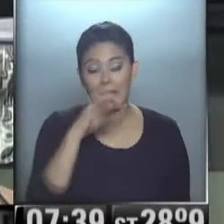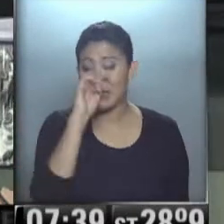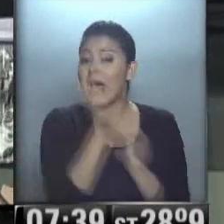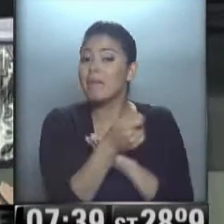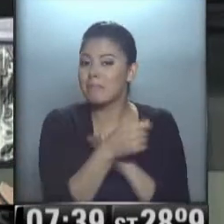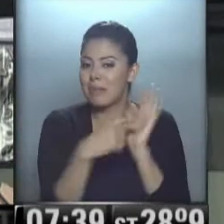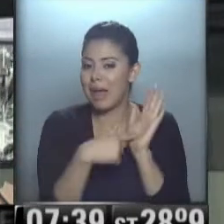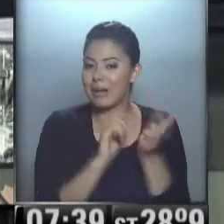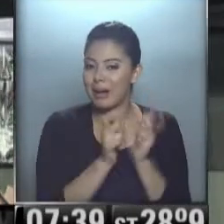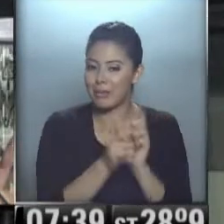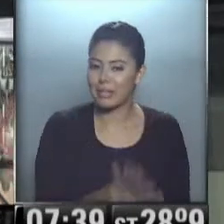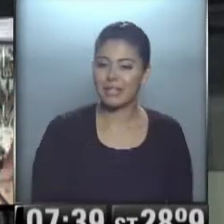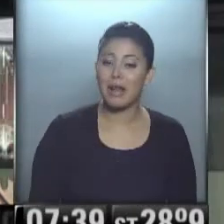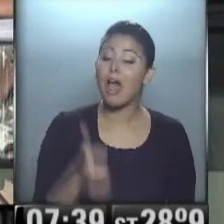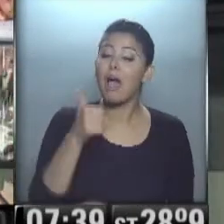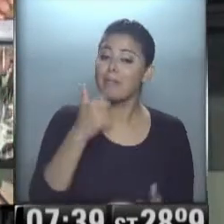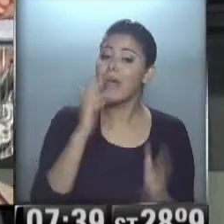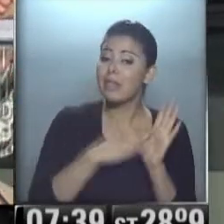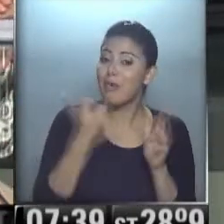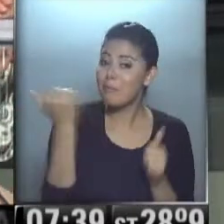muy bien buena buena pista entonces tomarlo en cuenta